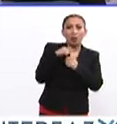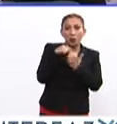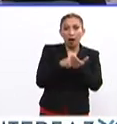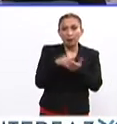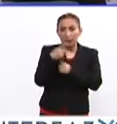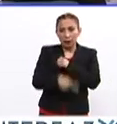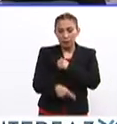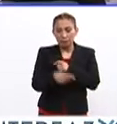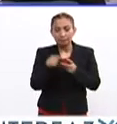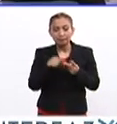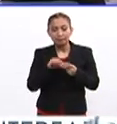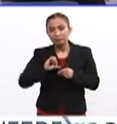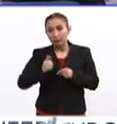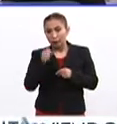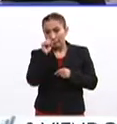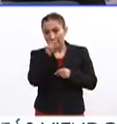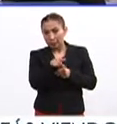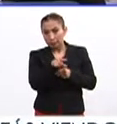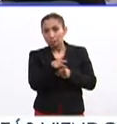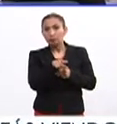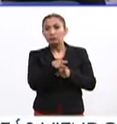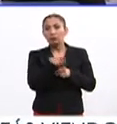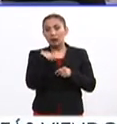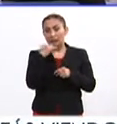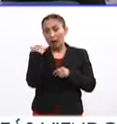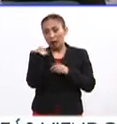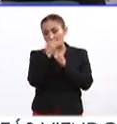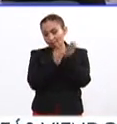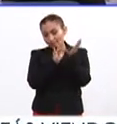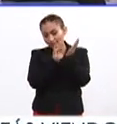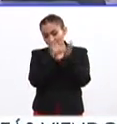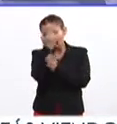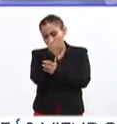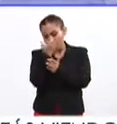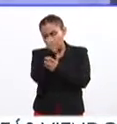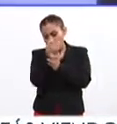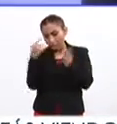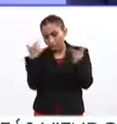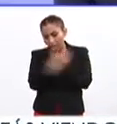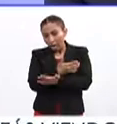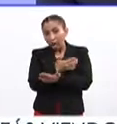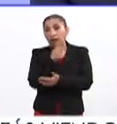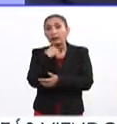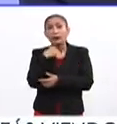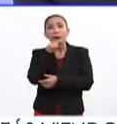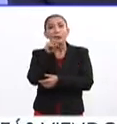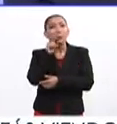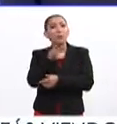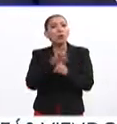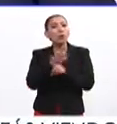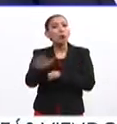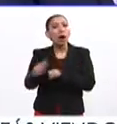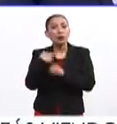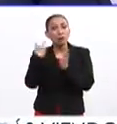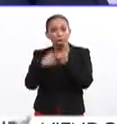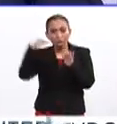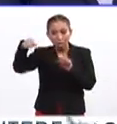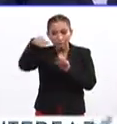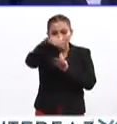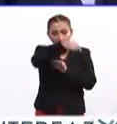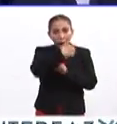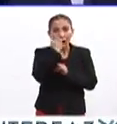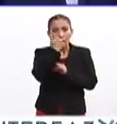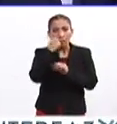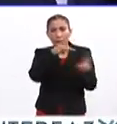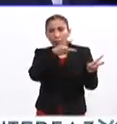riesgo. También con ese diagnóstico que realizamos, pues nos dimos cuenta en qué puntos de forma reiterada nuestros